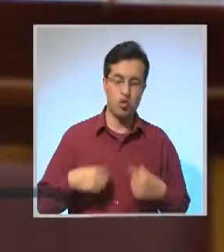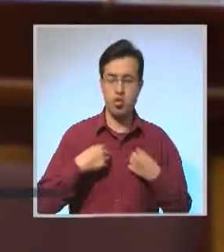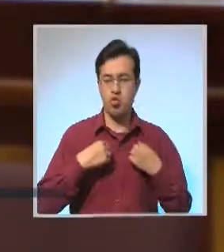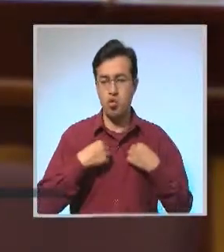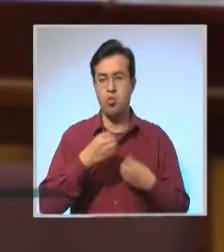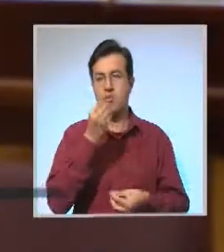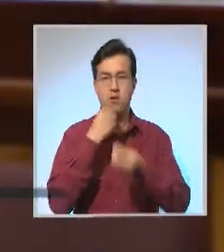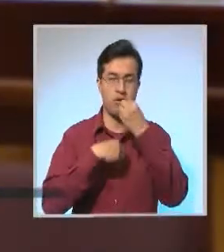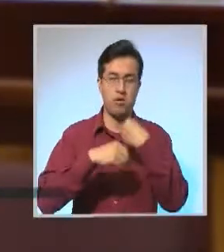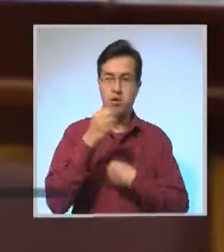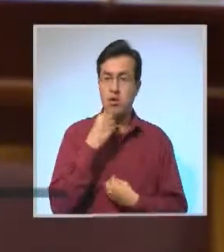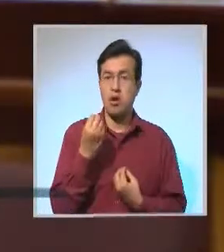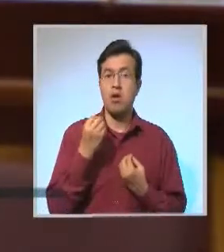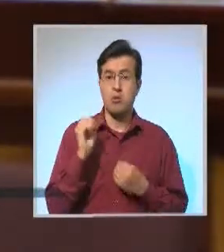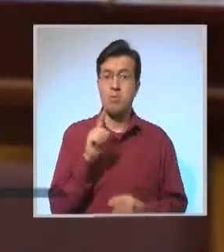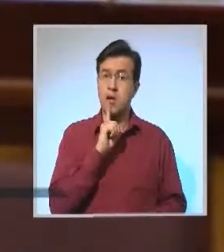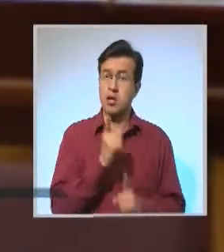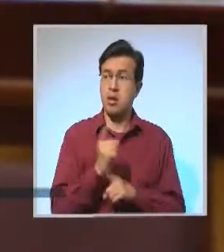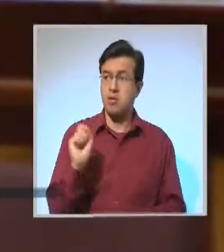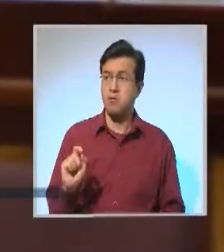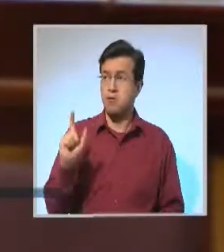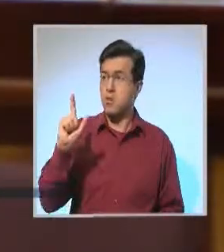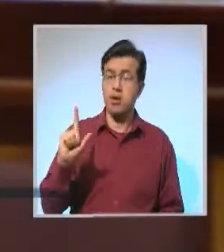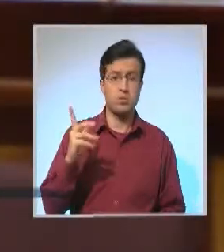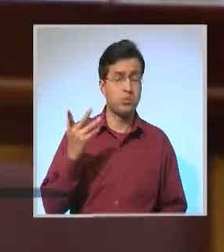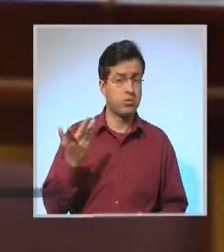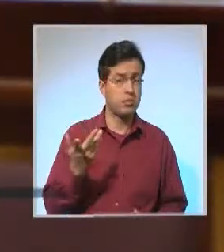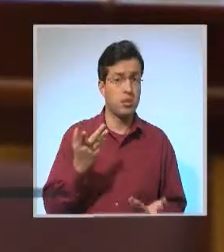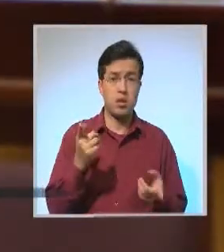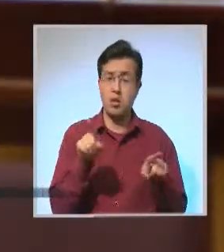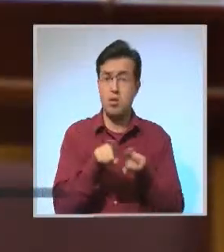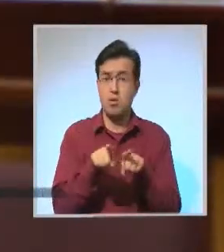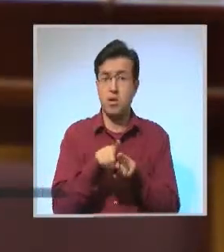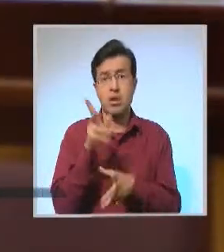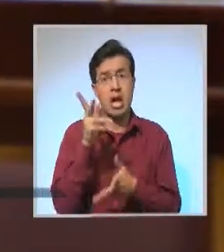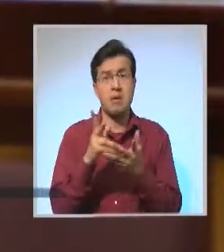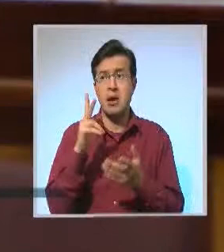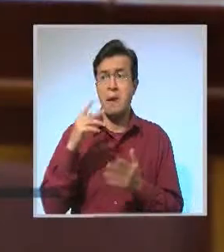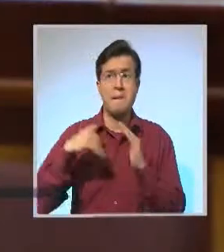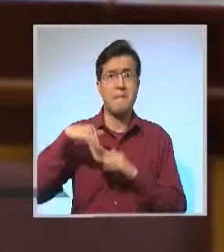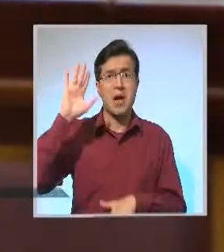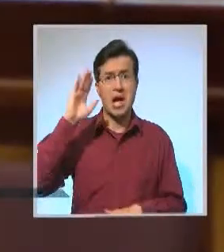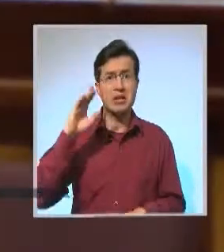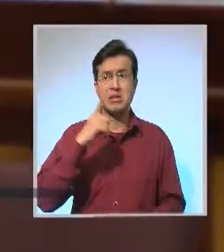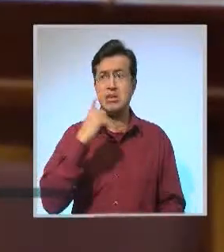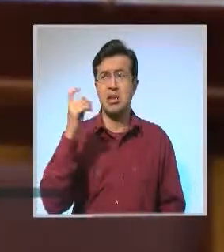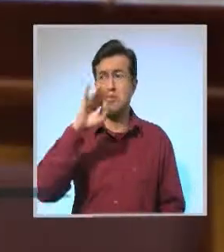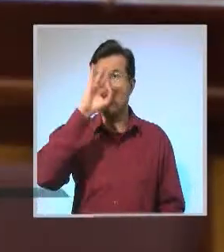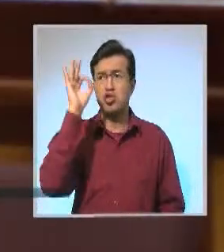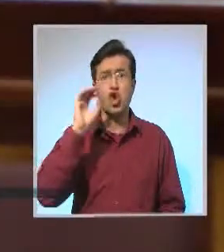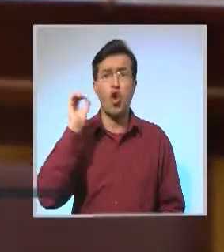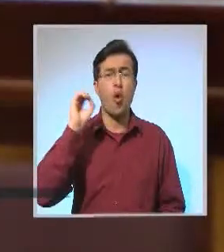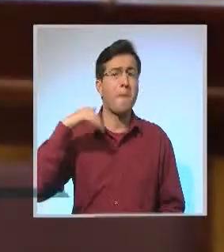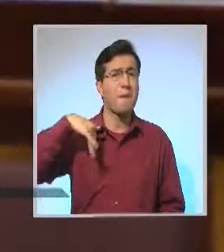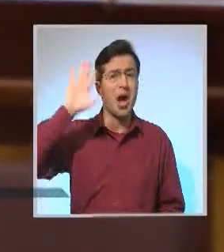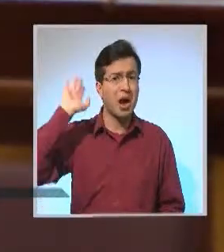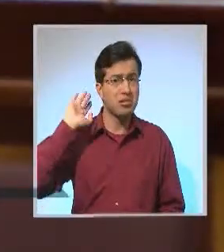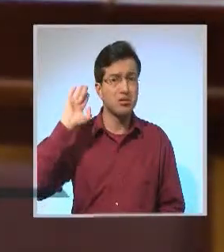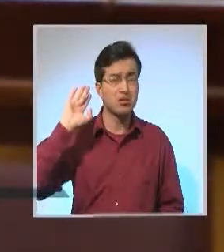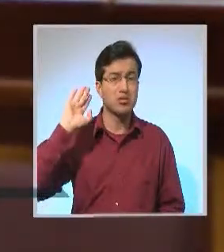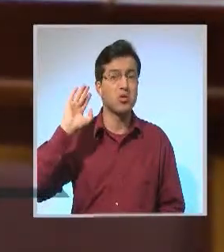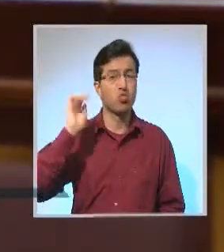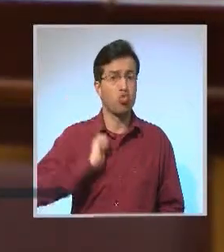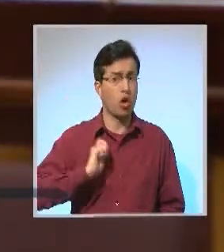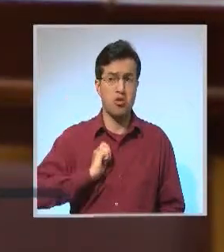alimentación se incrementará en ese orden incluso puede ser el doble puede ser el 100 por ciento o mucho más